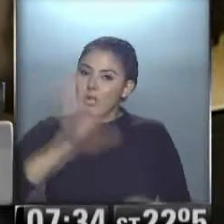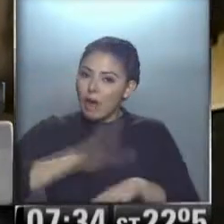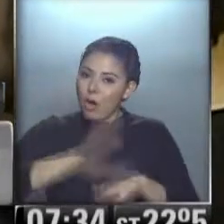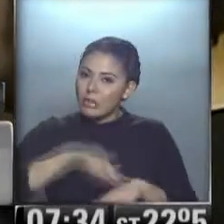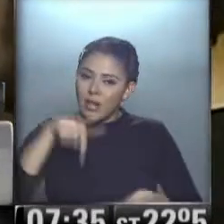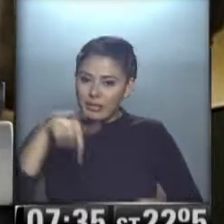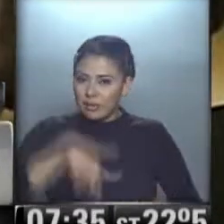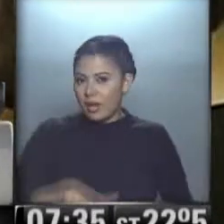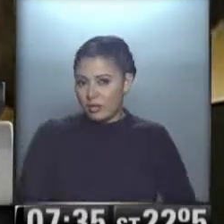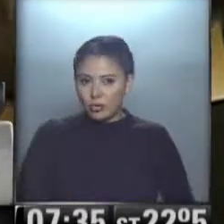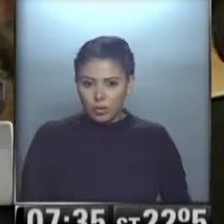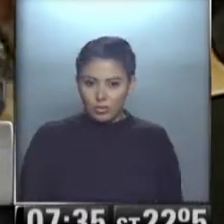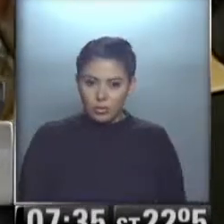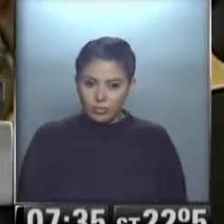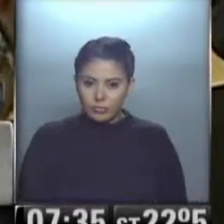este...